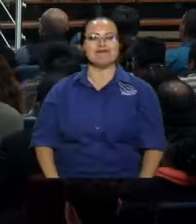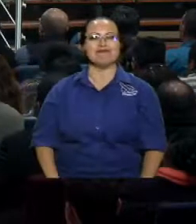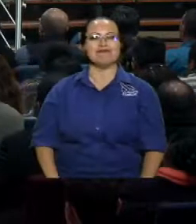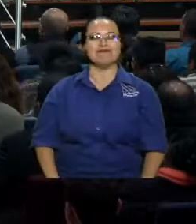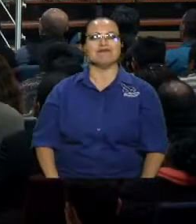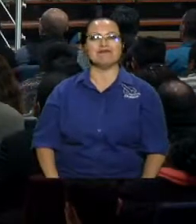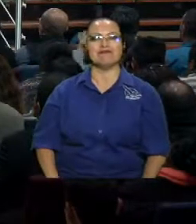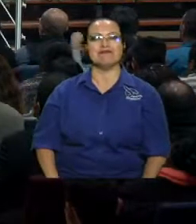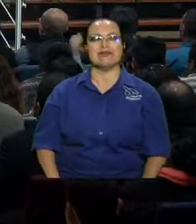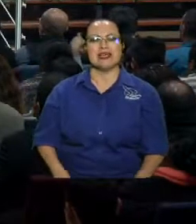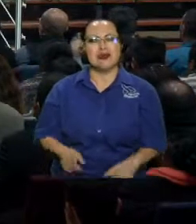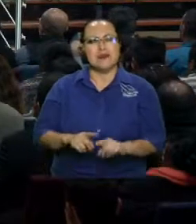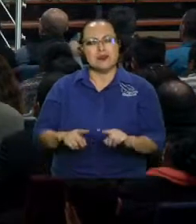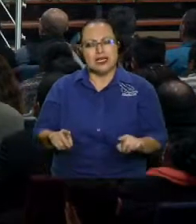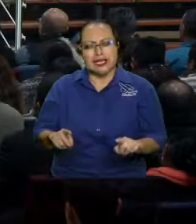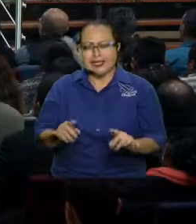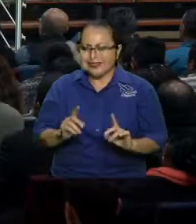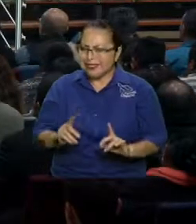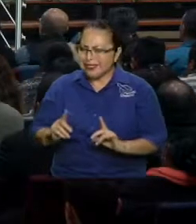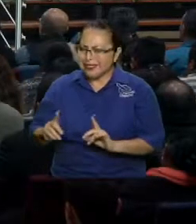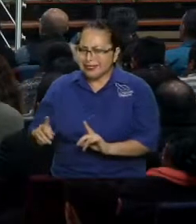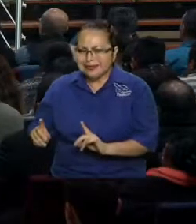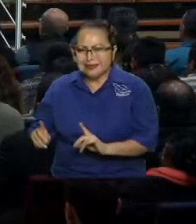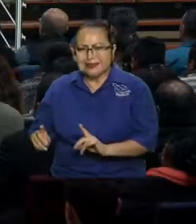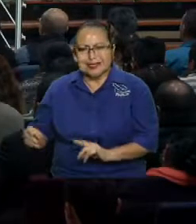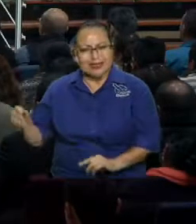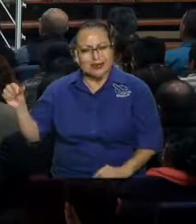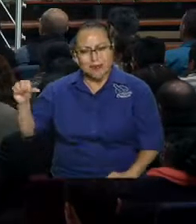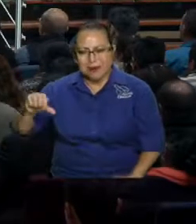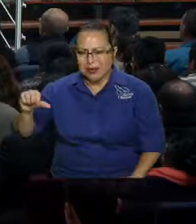¿Por qué vas a ir sobre lo que ya está, pues?